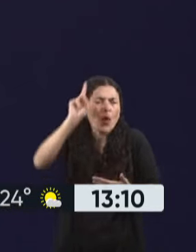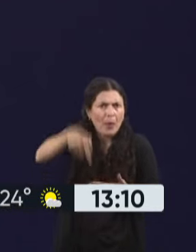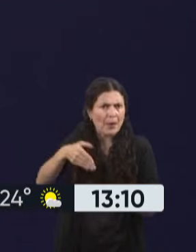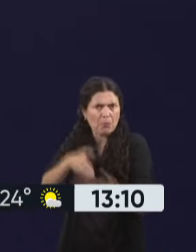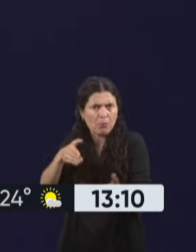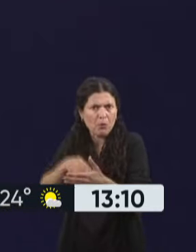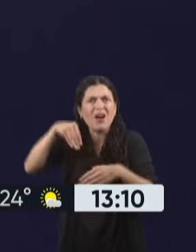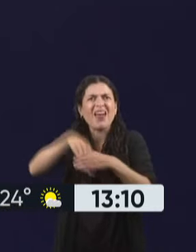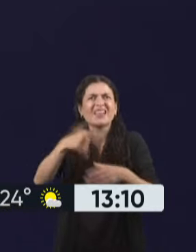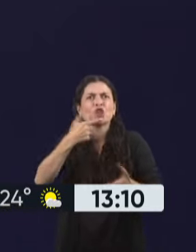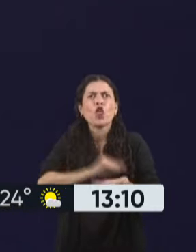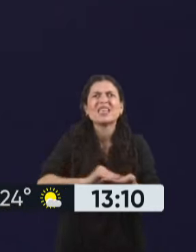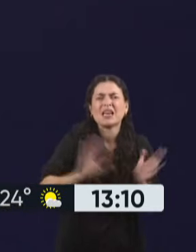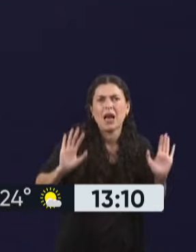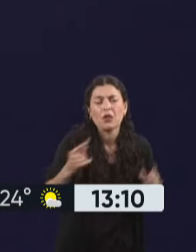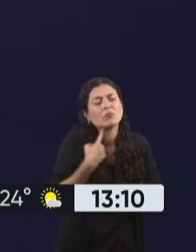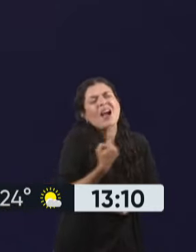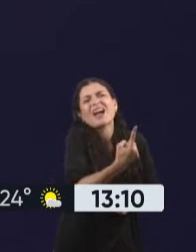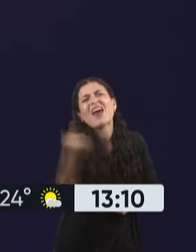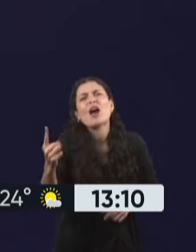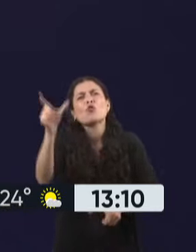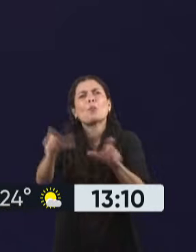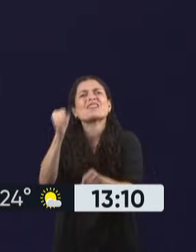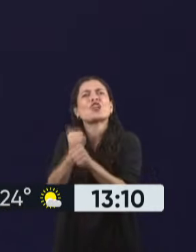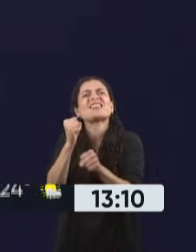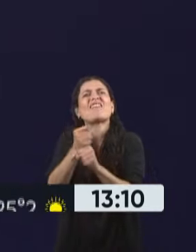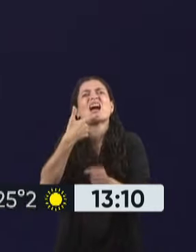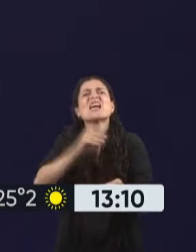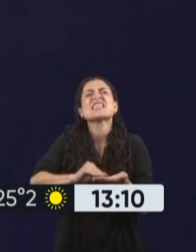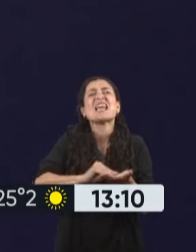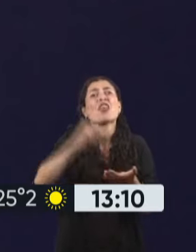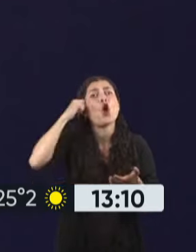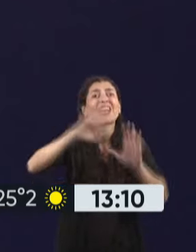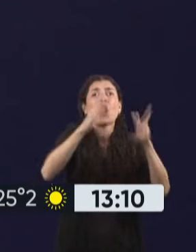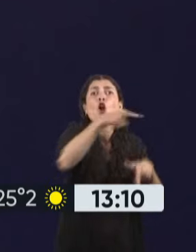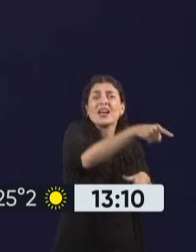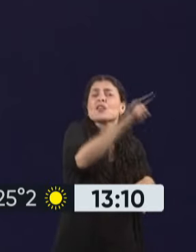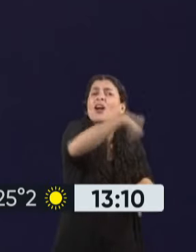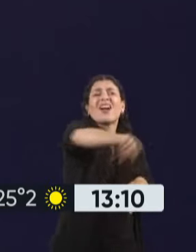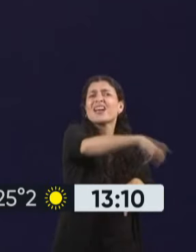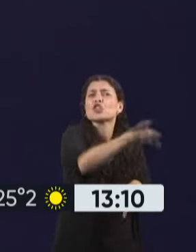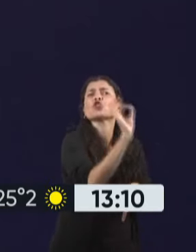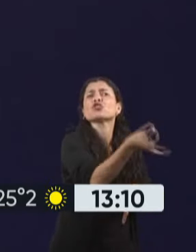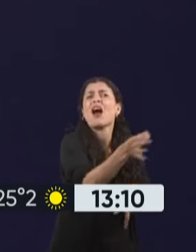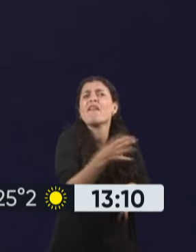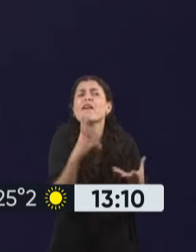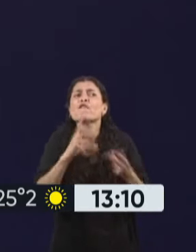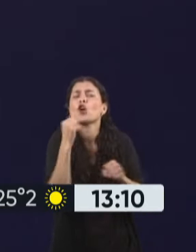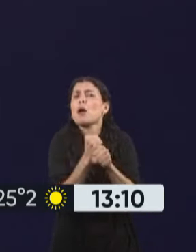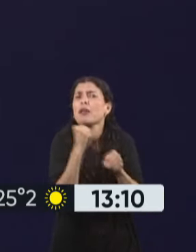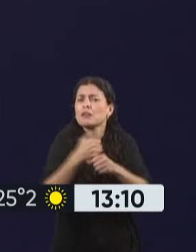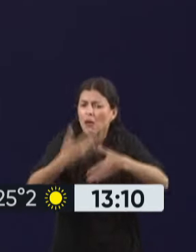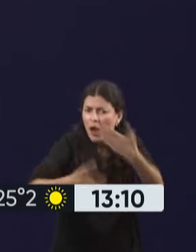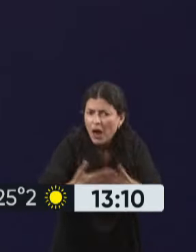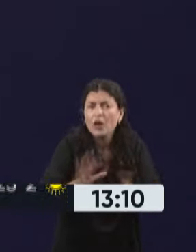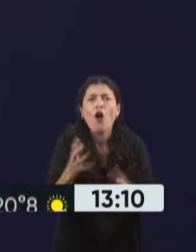tienen representando a los argentinos. Cada uno se comportará de la manera que crea conveniente. Si la mezquindad